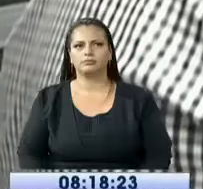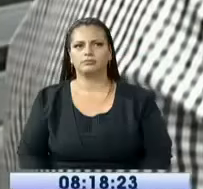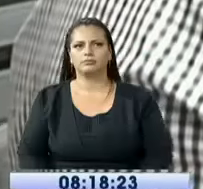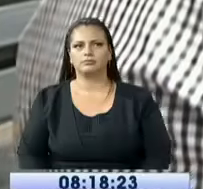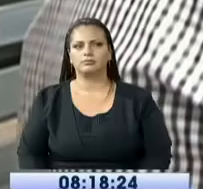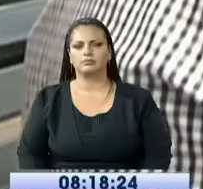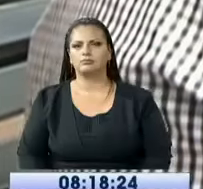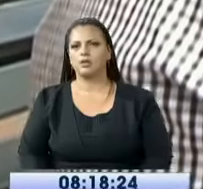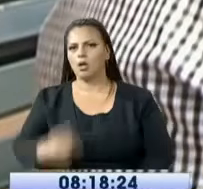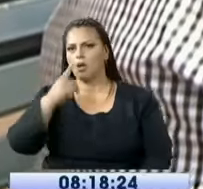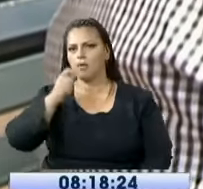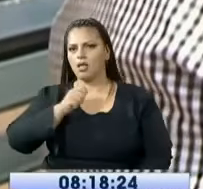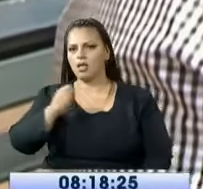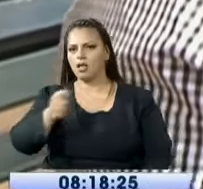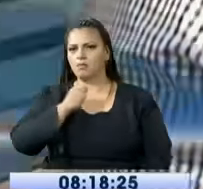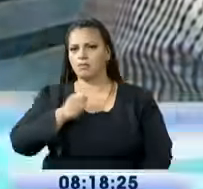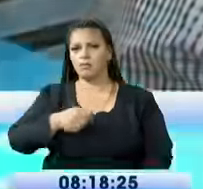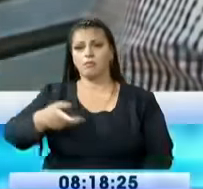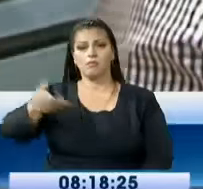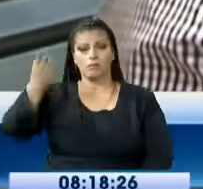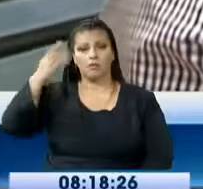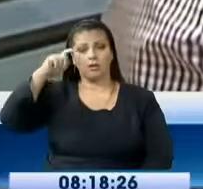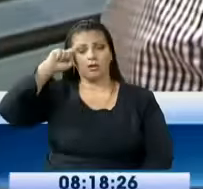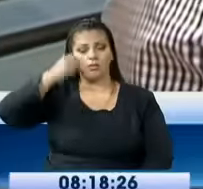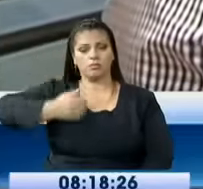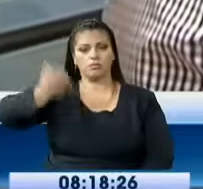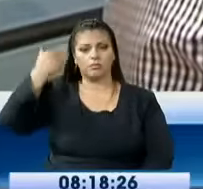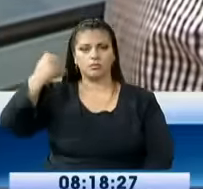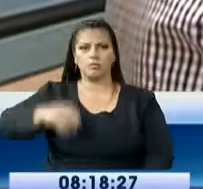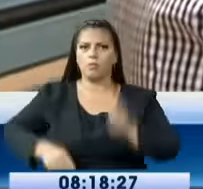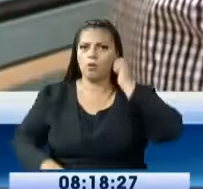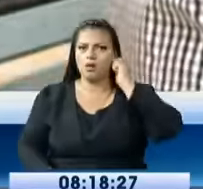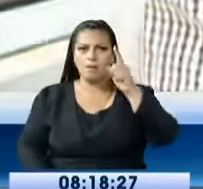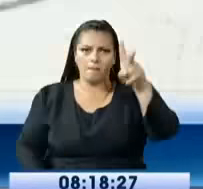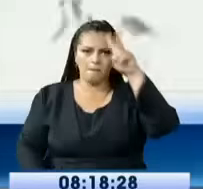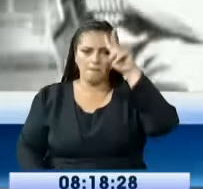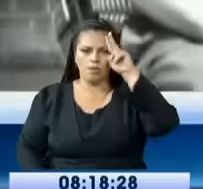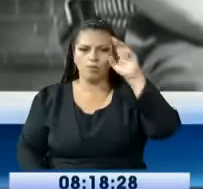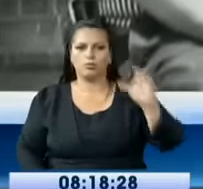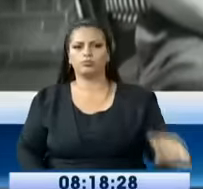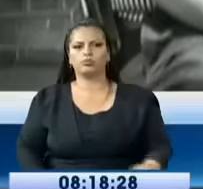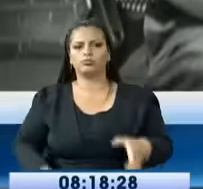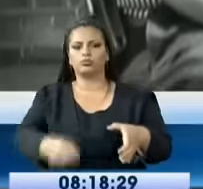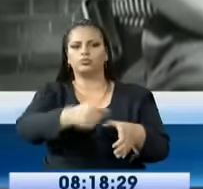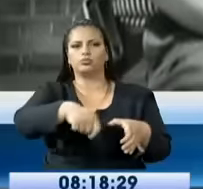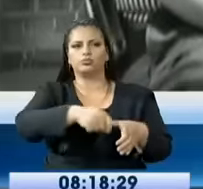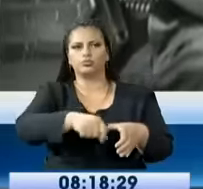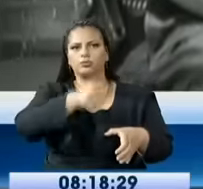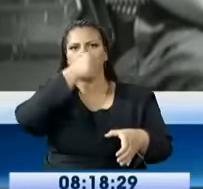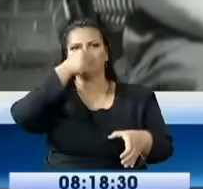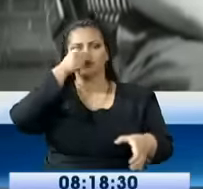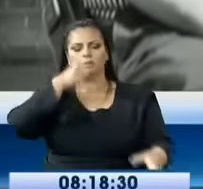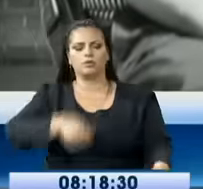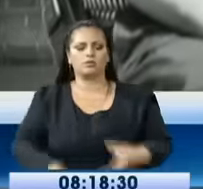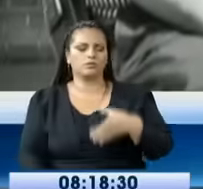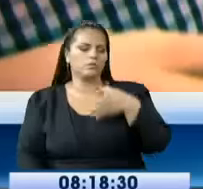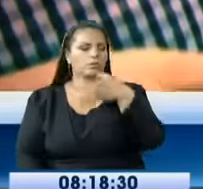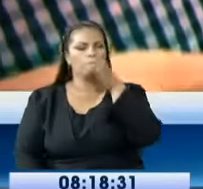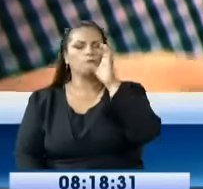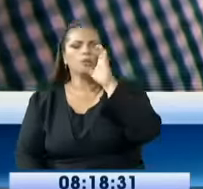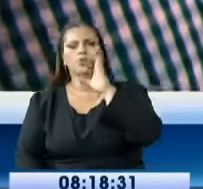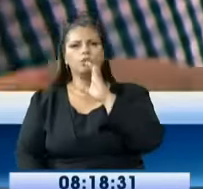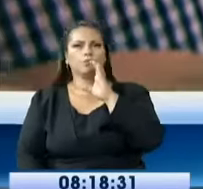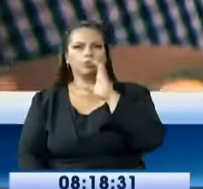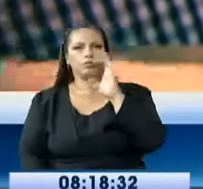Me pusieron escopolamina y ahí me robaron absolutamente todo. A cualquiera le puede ocurrir, así dice